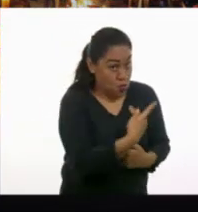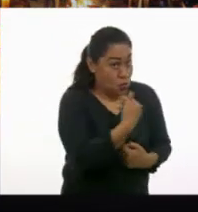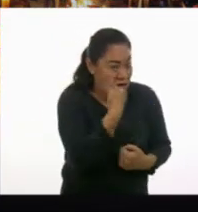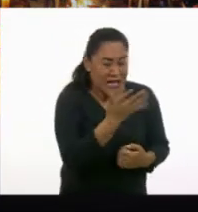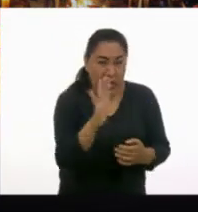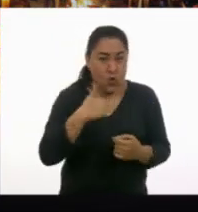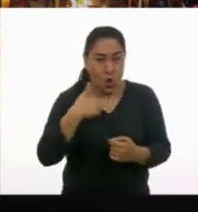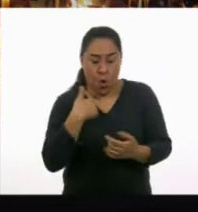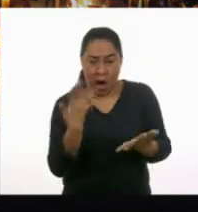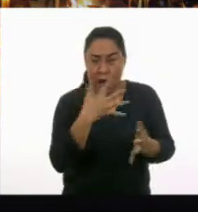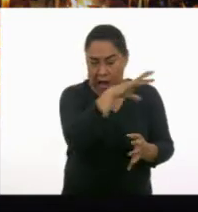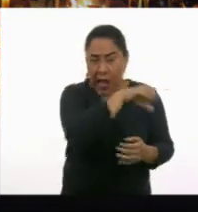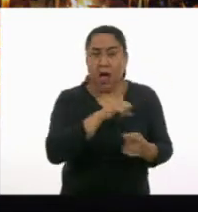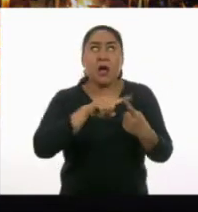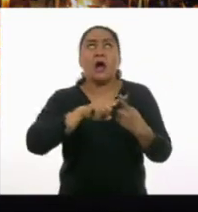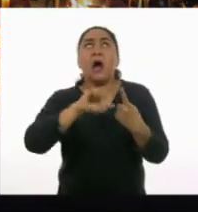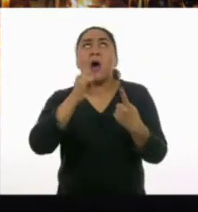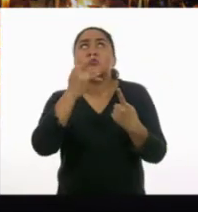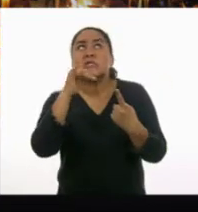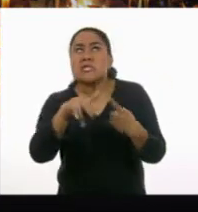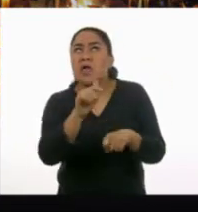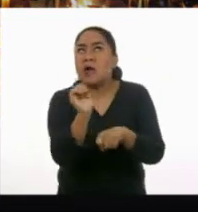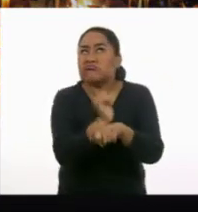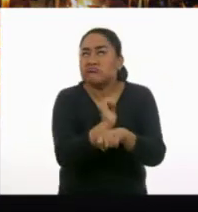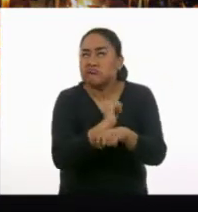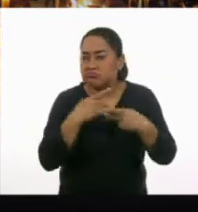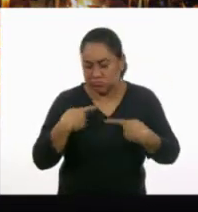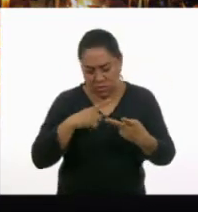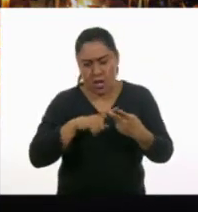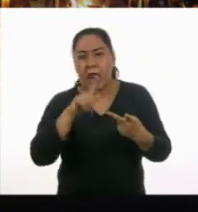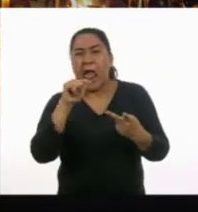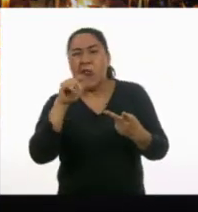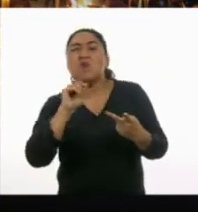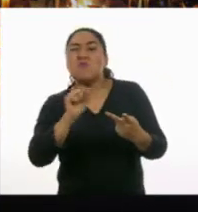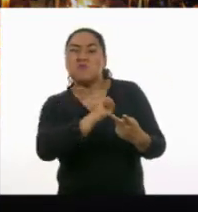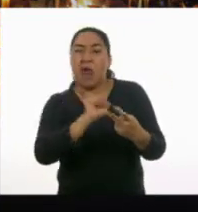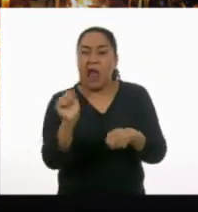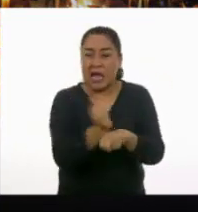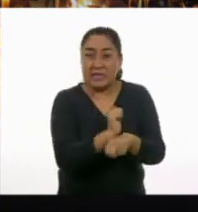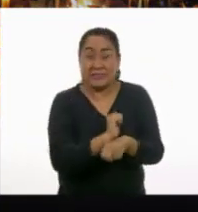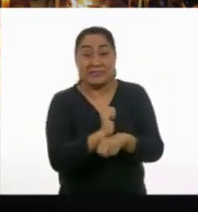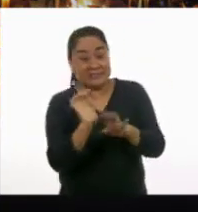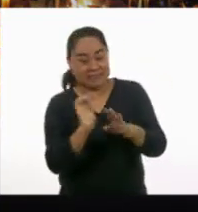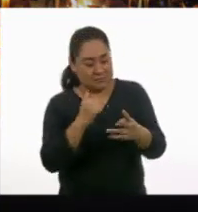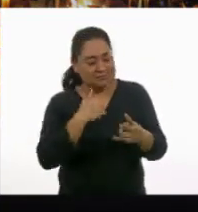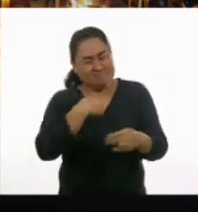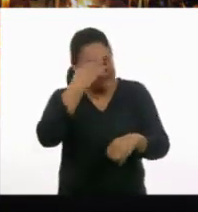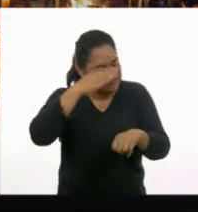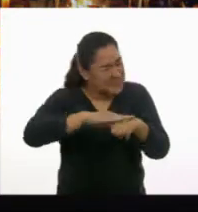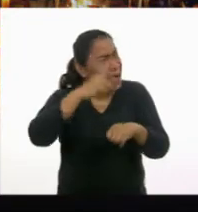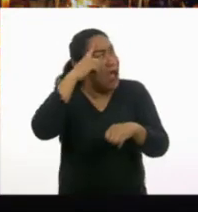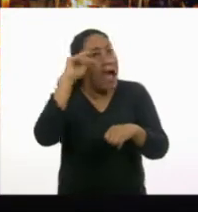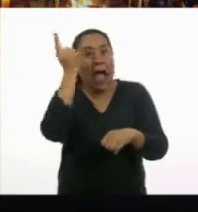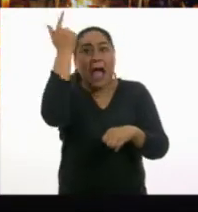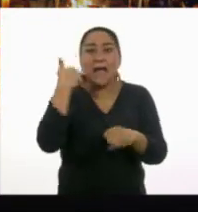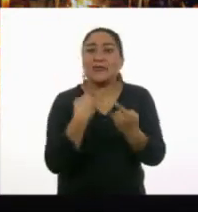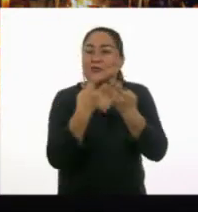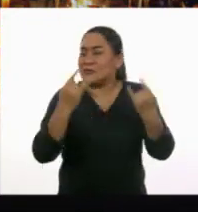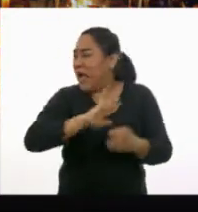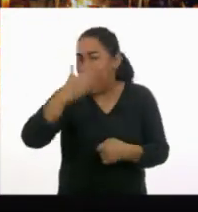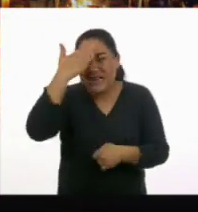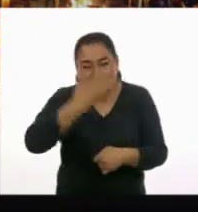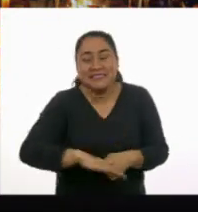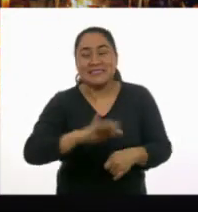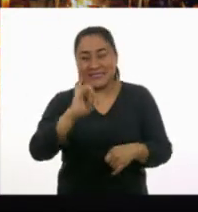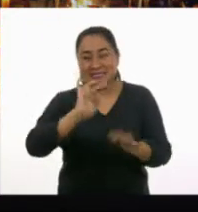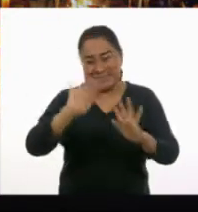Sí, yo voy por ellos. Agustín el protagónico y Lalo el antagónico. Sí, muy sí, bien. Ya la tengo aquí, ya tengo pensada mi historia. Sí, ahí